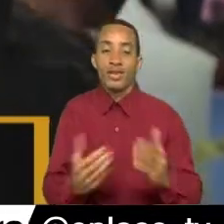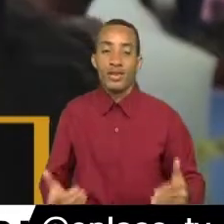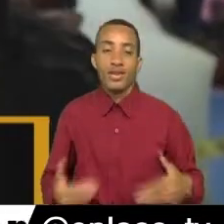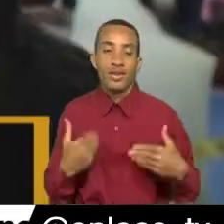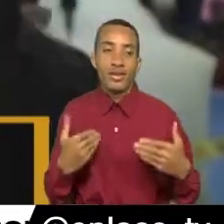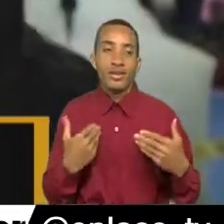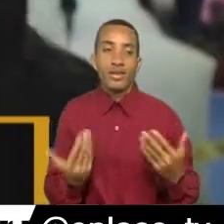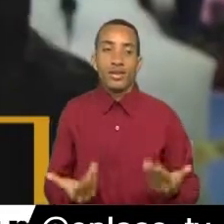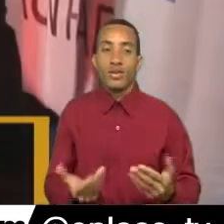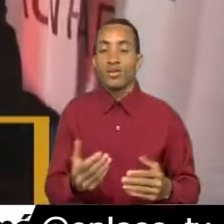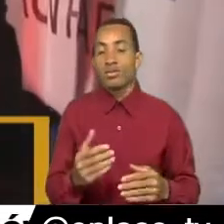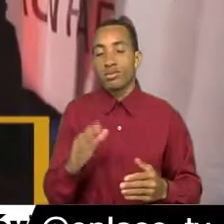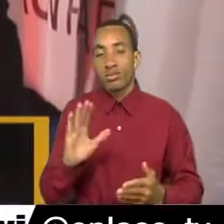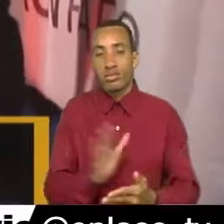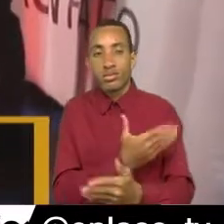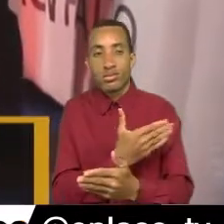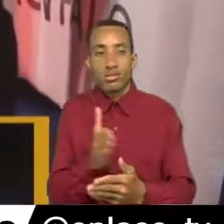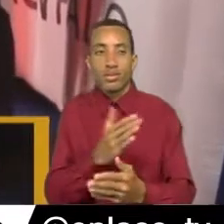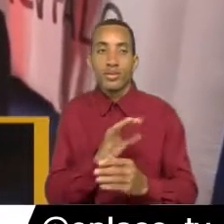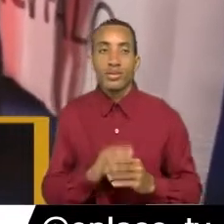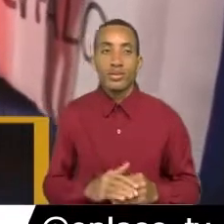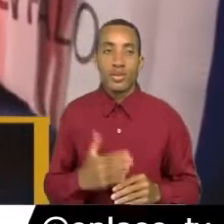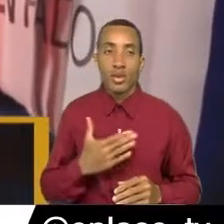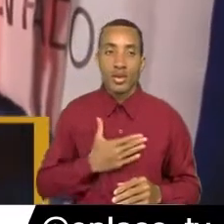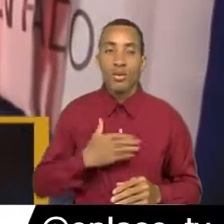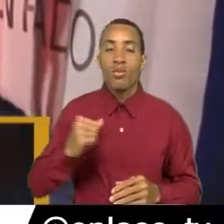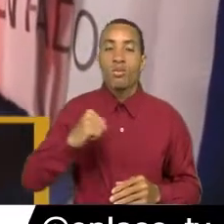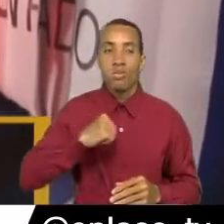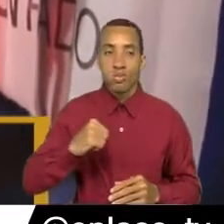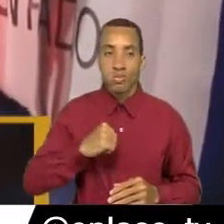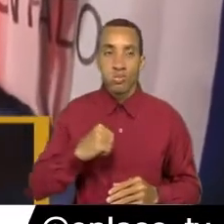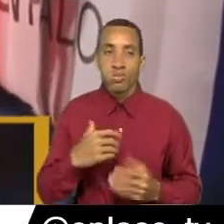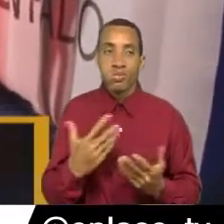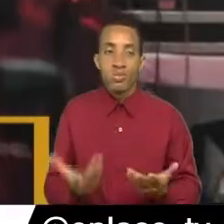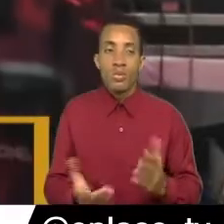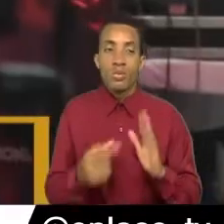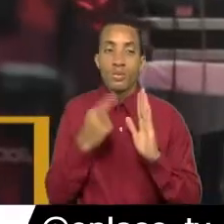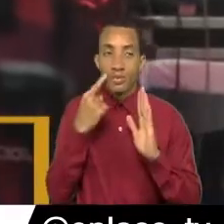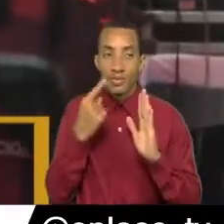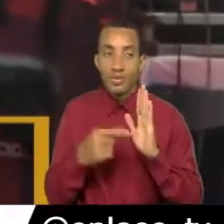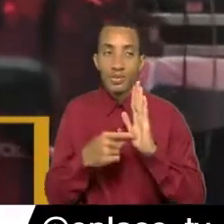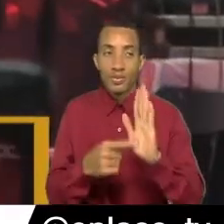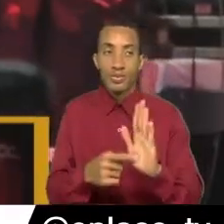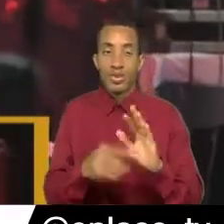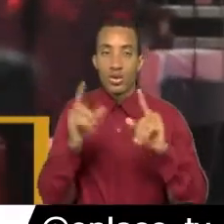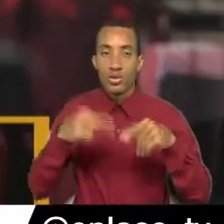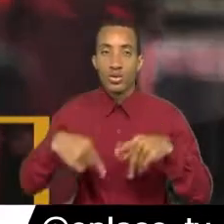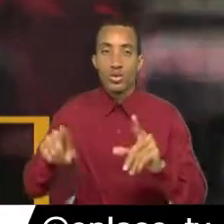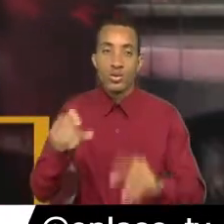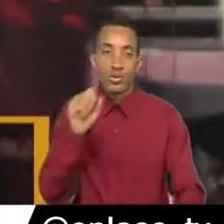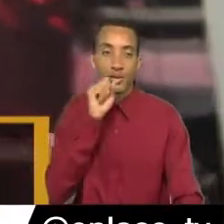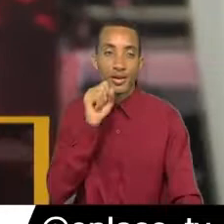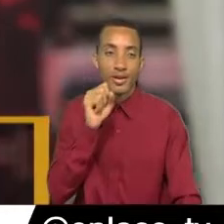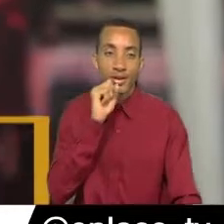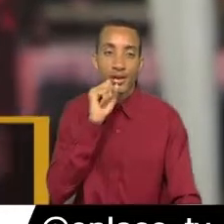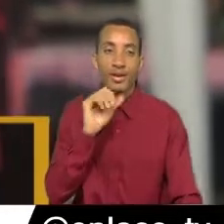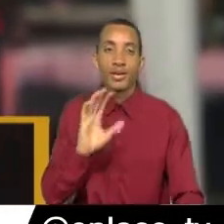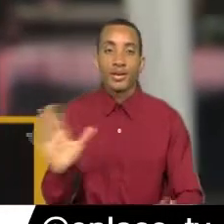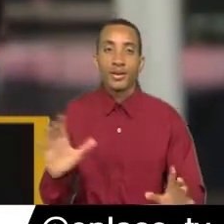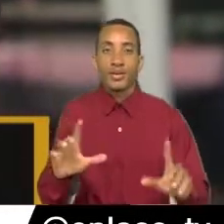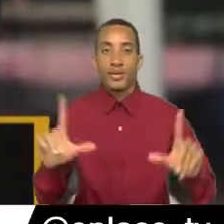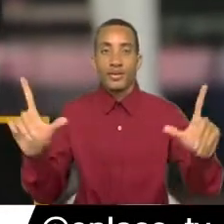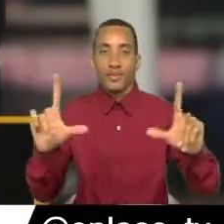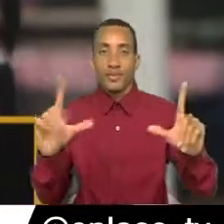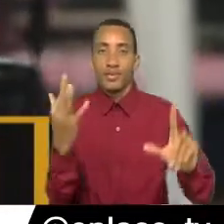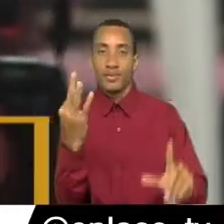la música, disfrutarla. Yo Tengo Talento, el reality show de los barranqueños y para los barranqueños, irá por Enlace Televisión